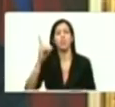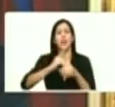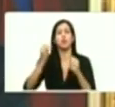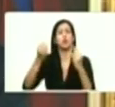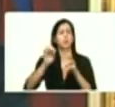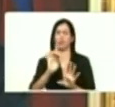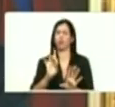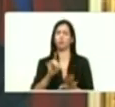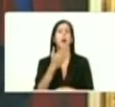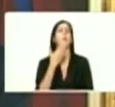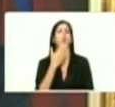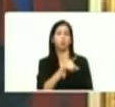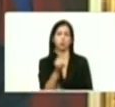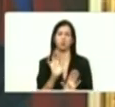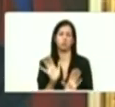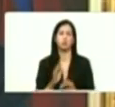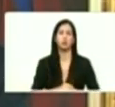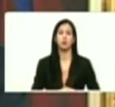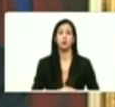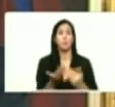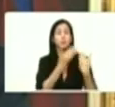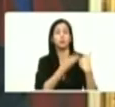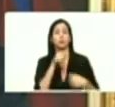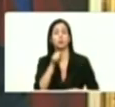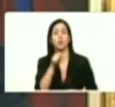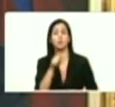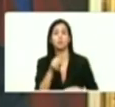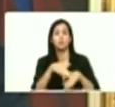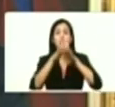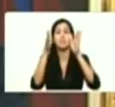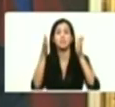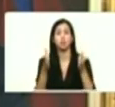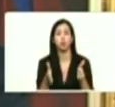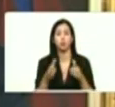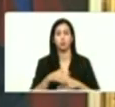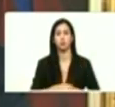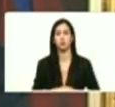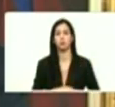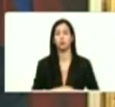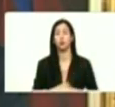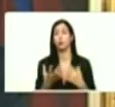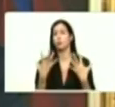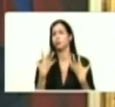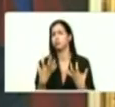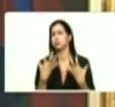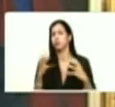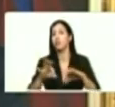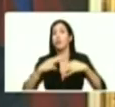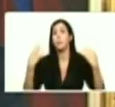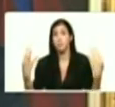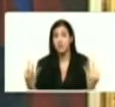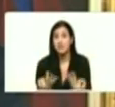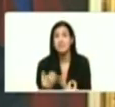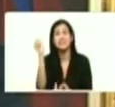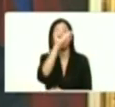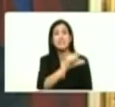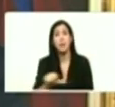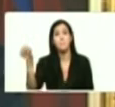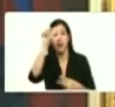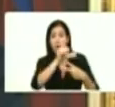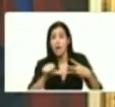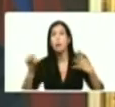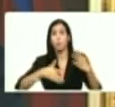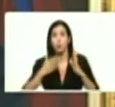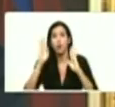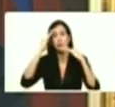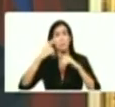responsabilidad Ministro miles de familias por semana y